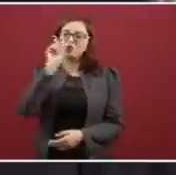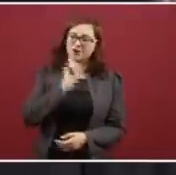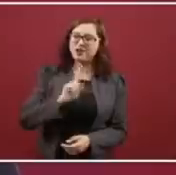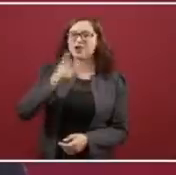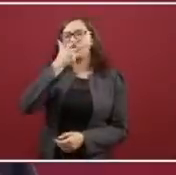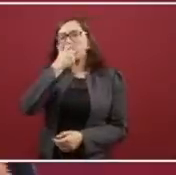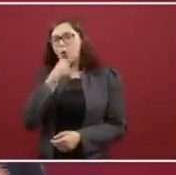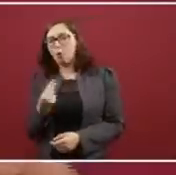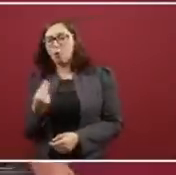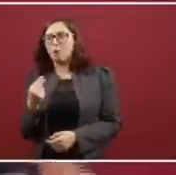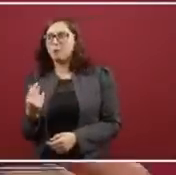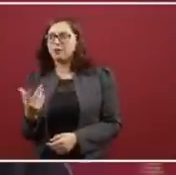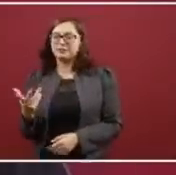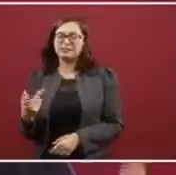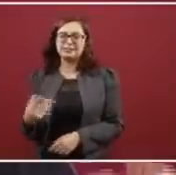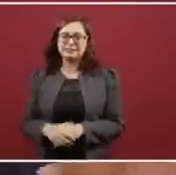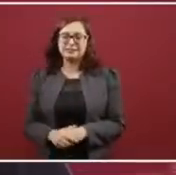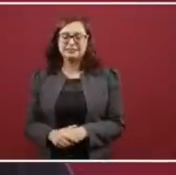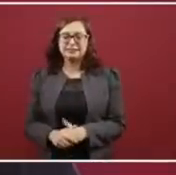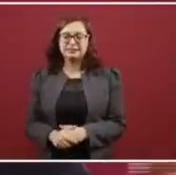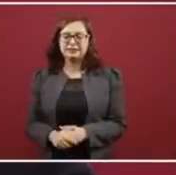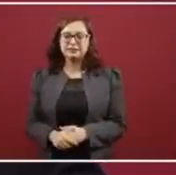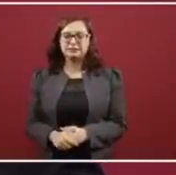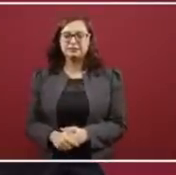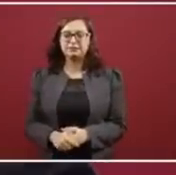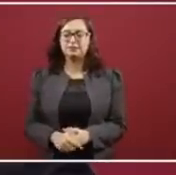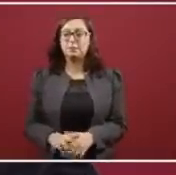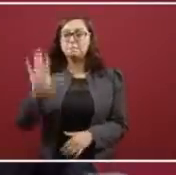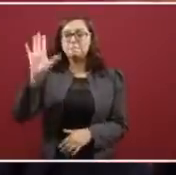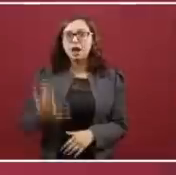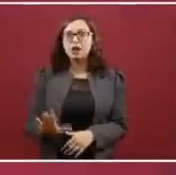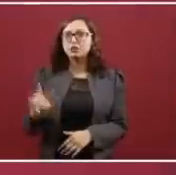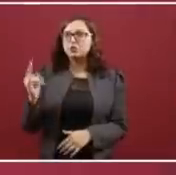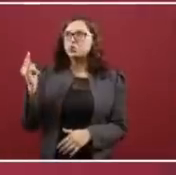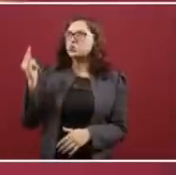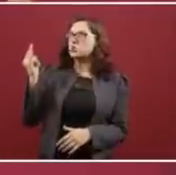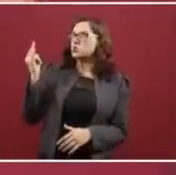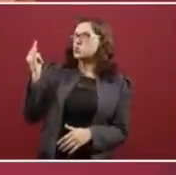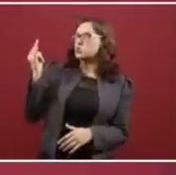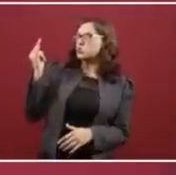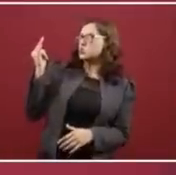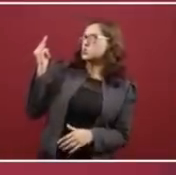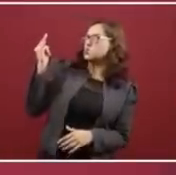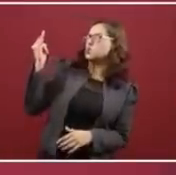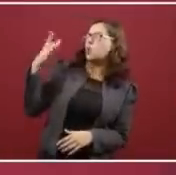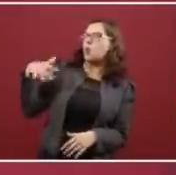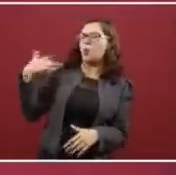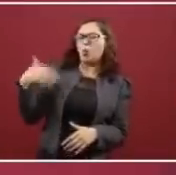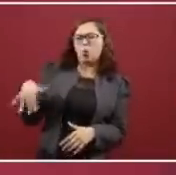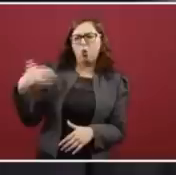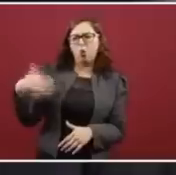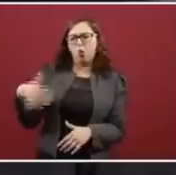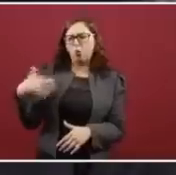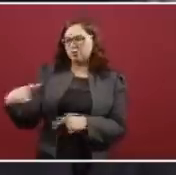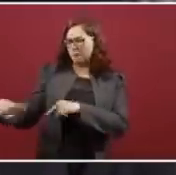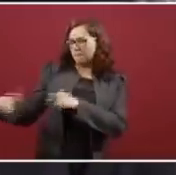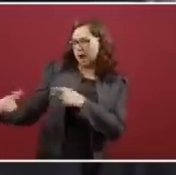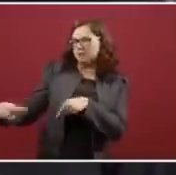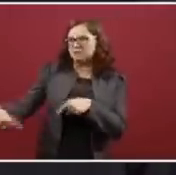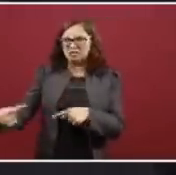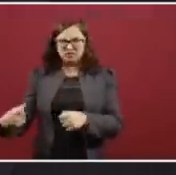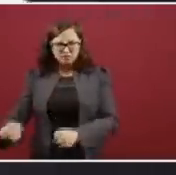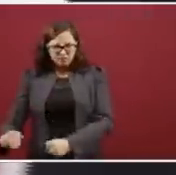pero en aquel entonces decían hombres que parecían gigantes los que pertenecían a secamente y había discrepancia